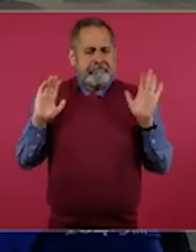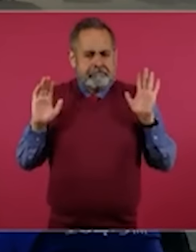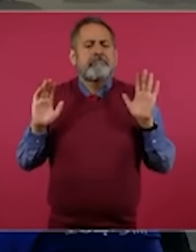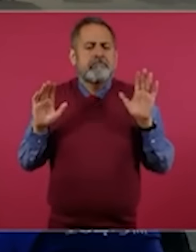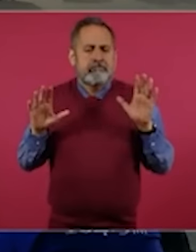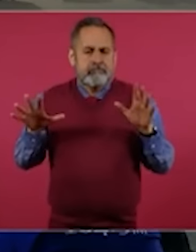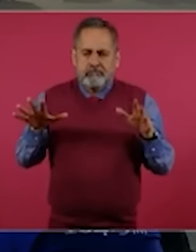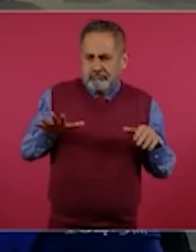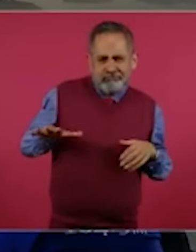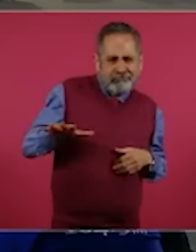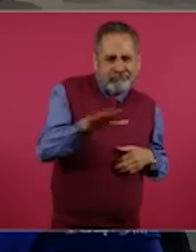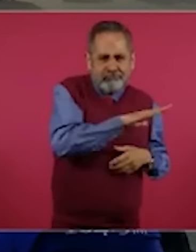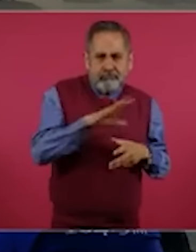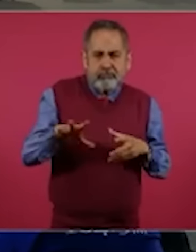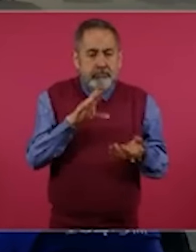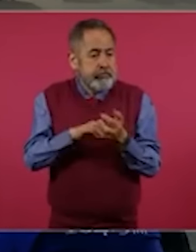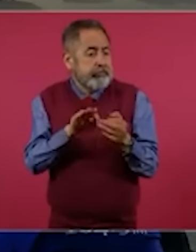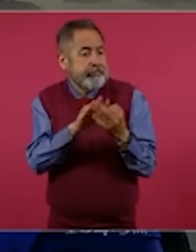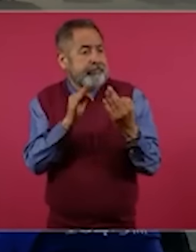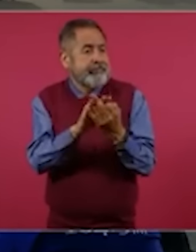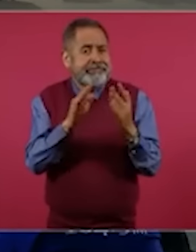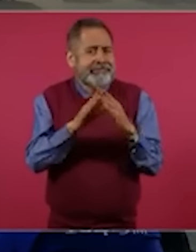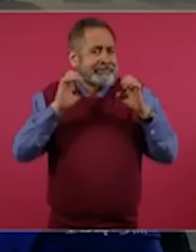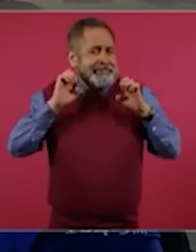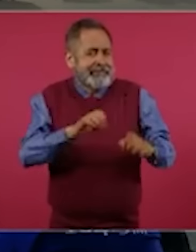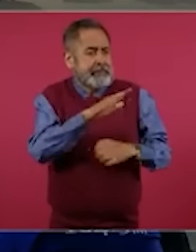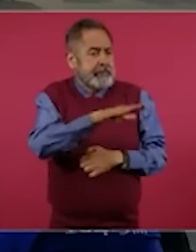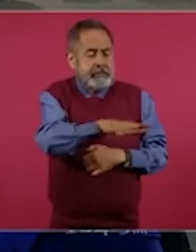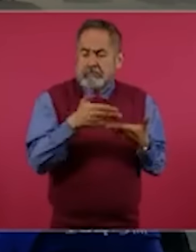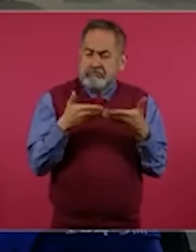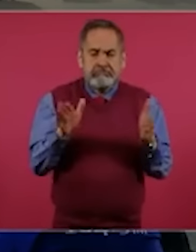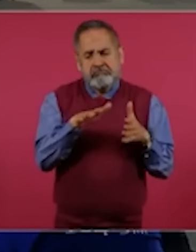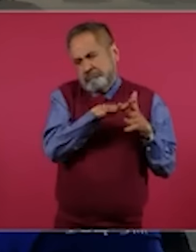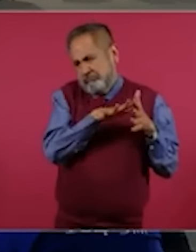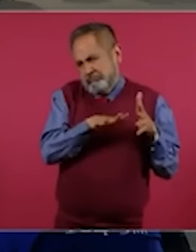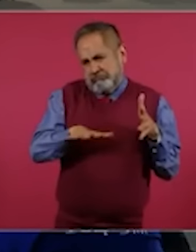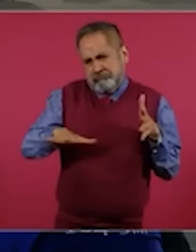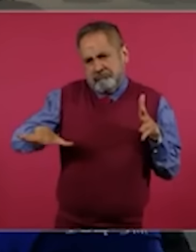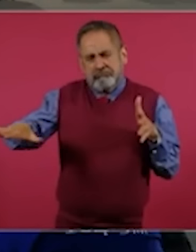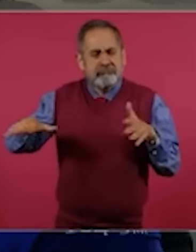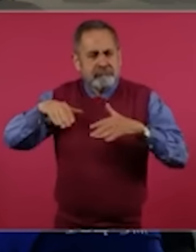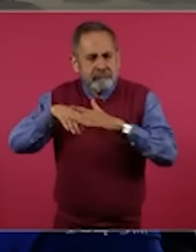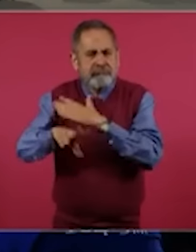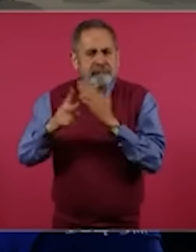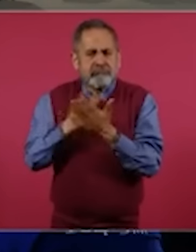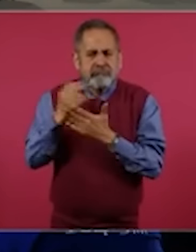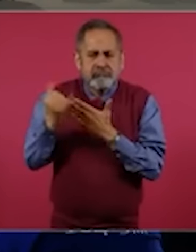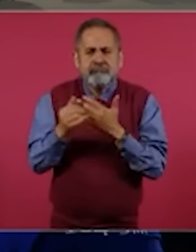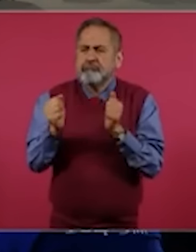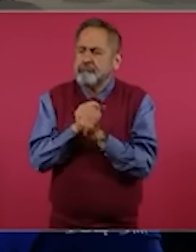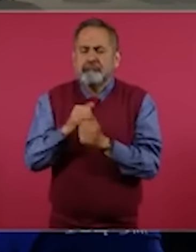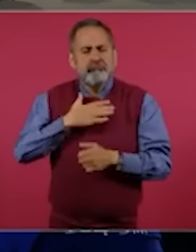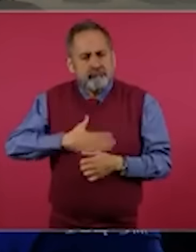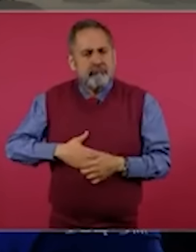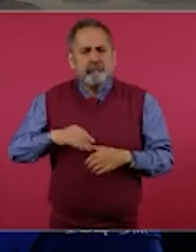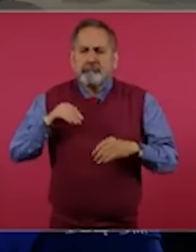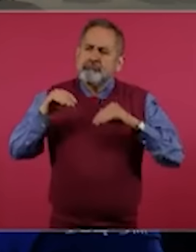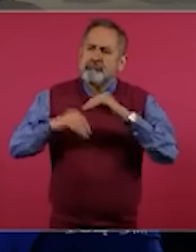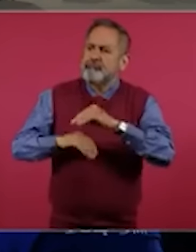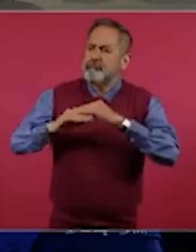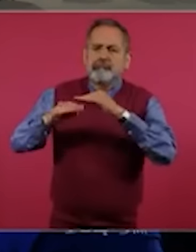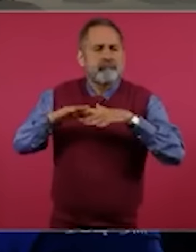a estas zonas que son residenciales y se convierte en un proyecto justamente de